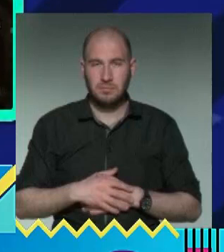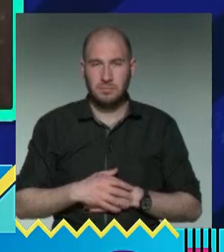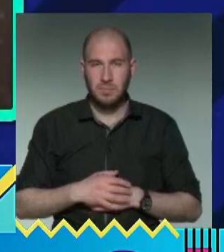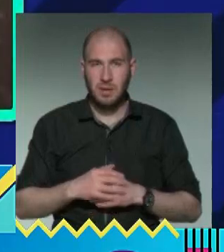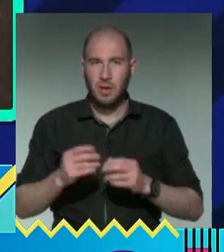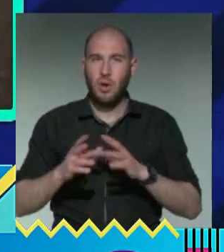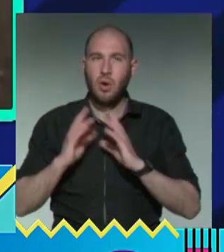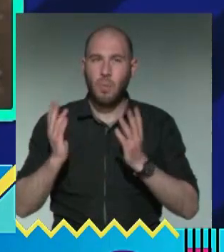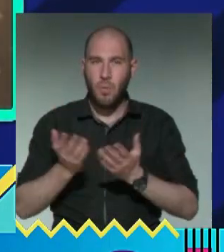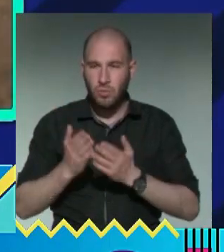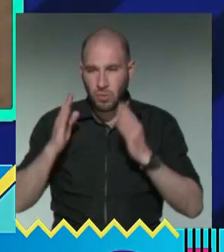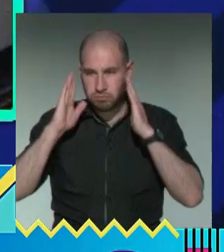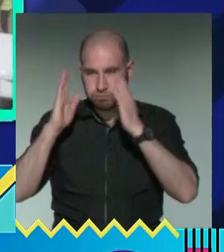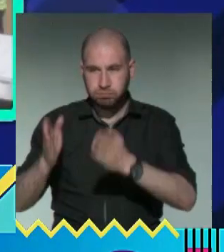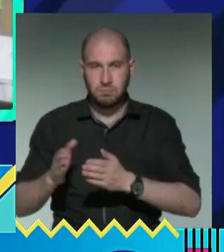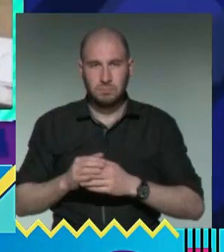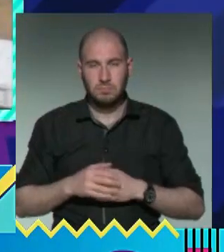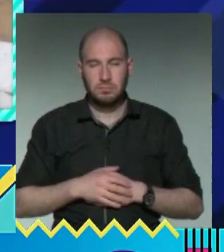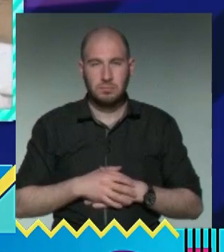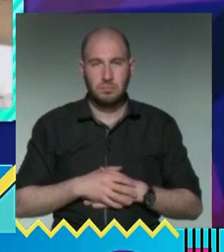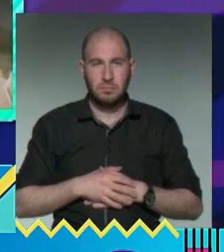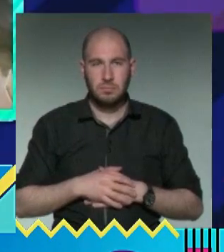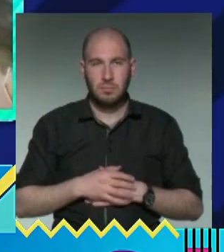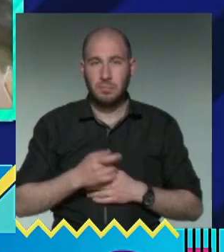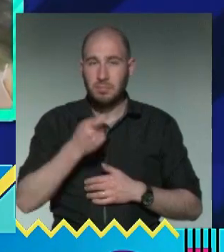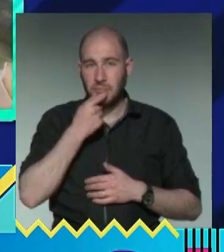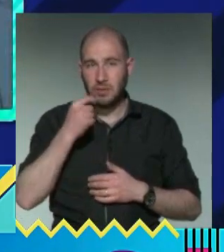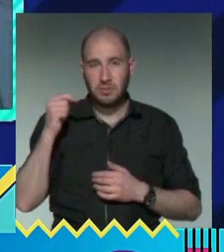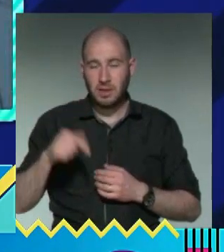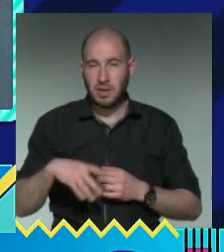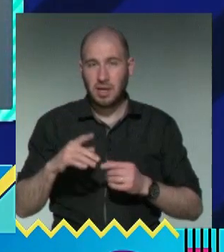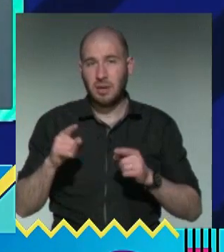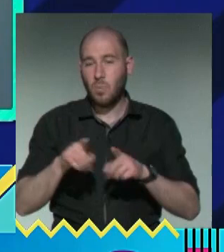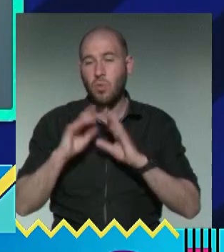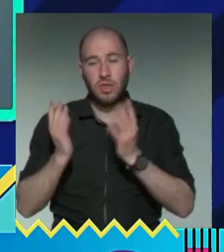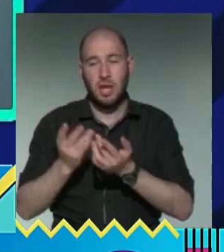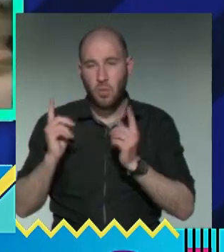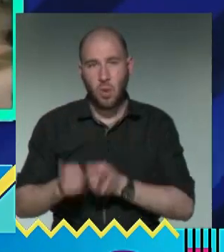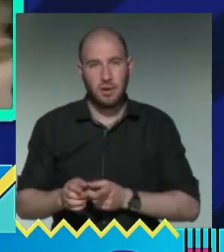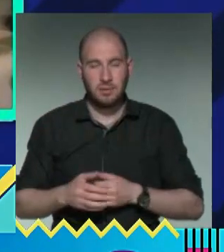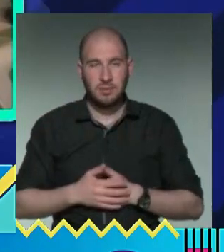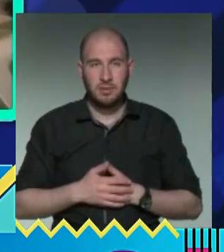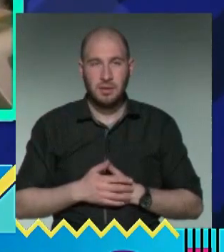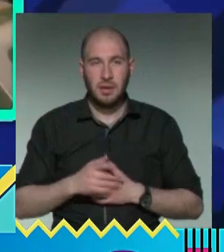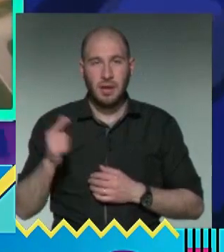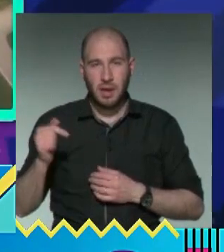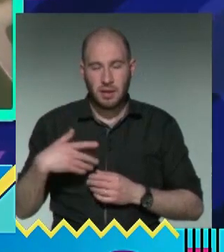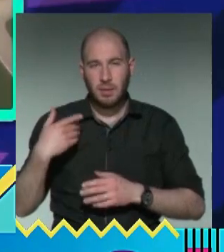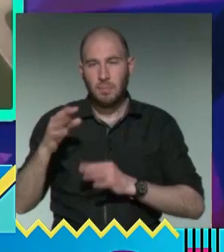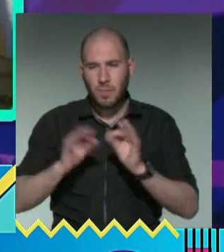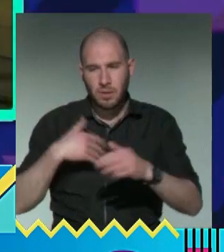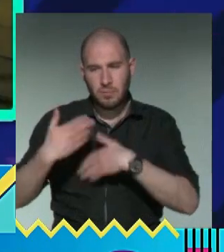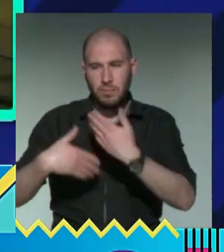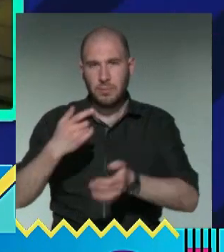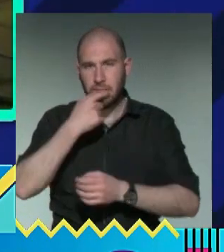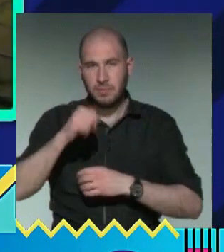el mundo está tornando hacia eso. La verdad que Mendoza no escapa a esa realidad mundial y se están llevando adelante grandes proyectos en